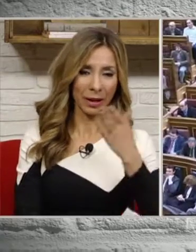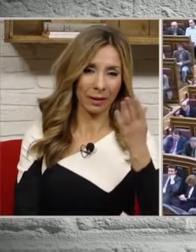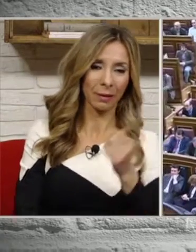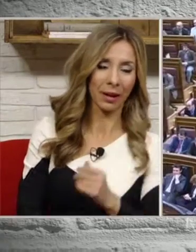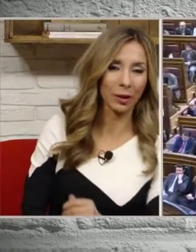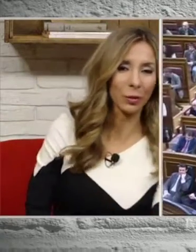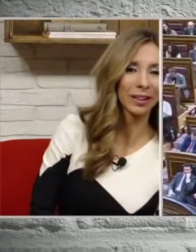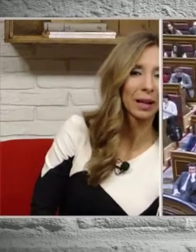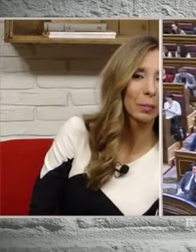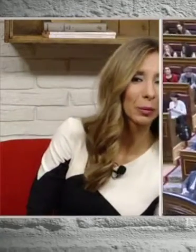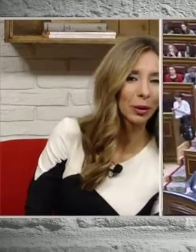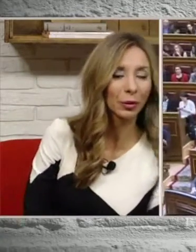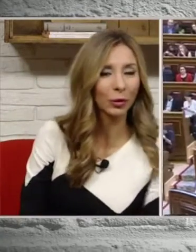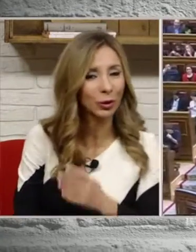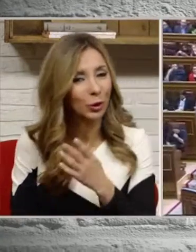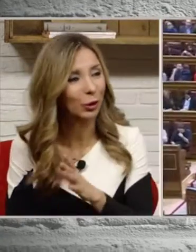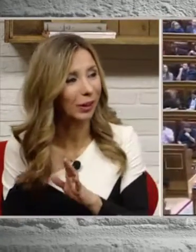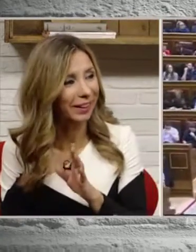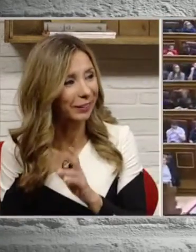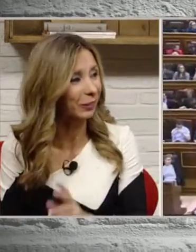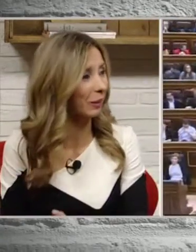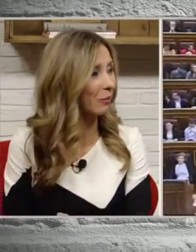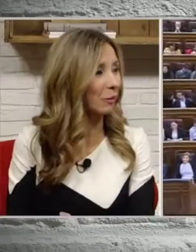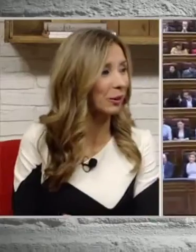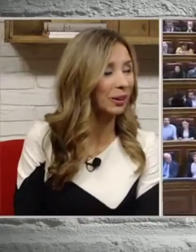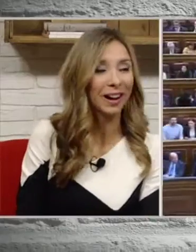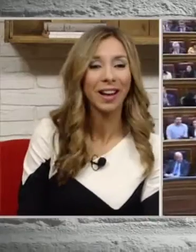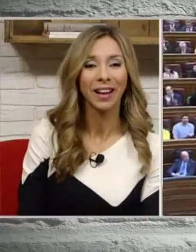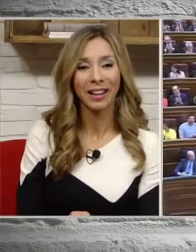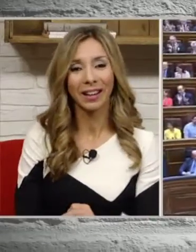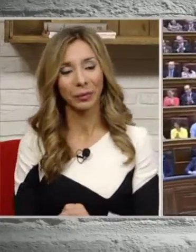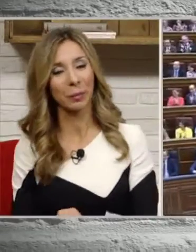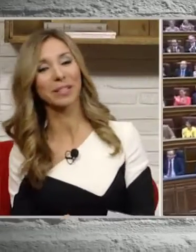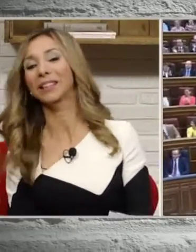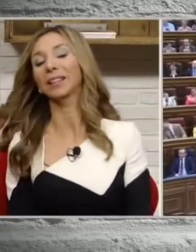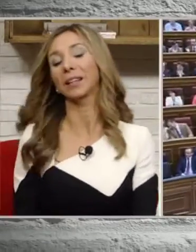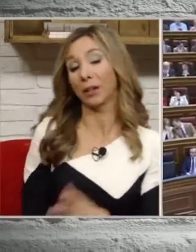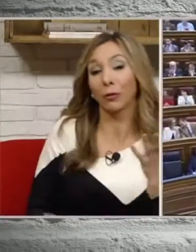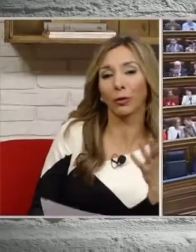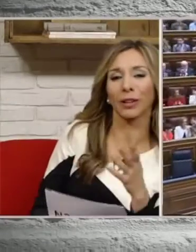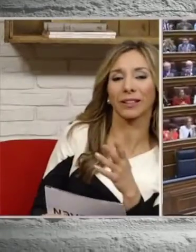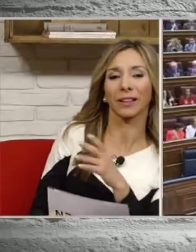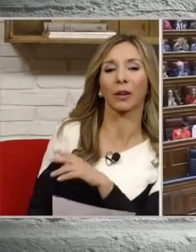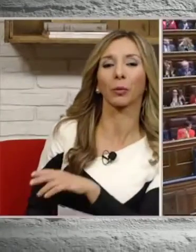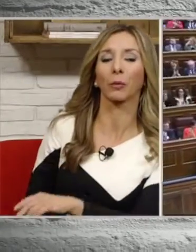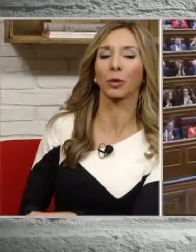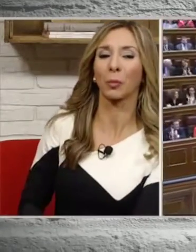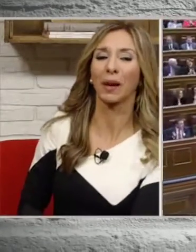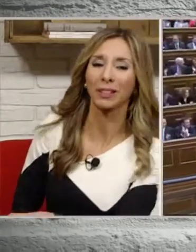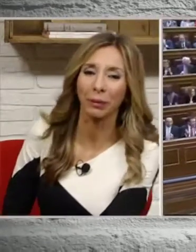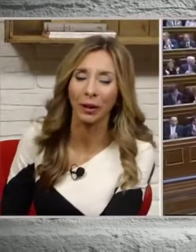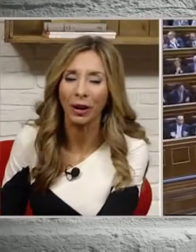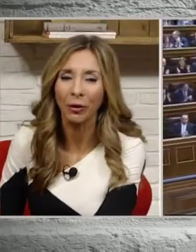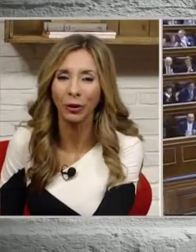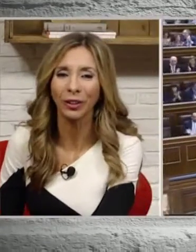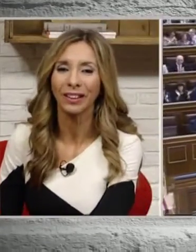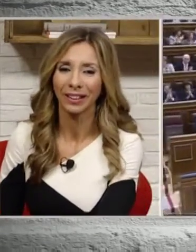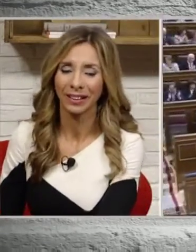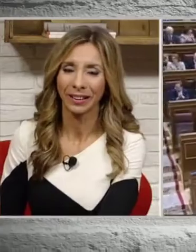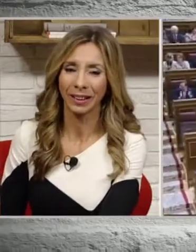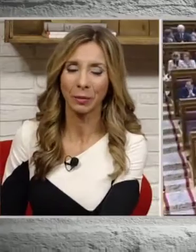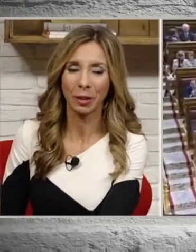Escuchamos la bancada socialista aplaudiendo, sonriendo quizá de forma irónica el actual presidente en funciones del gobierno de nuestro país, Mariano